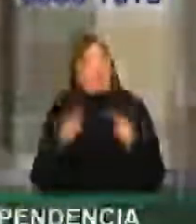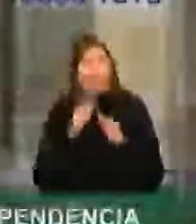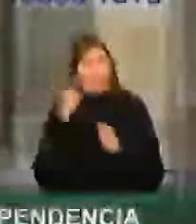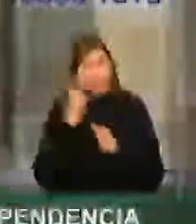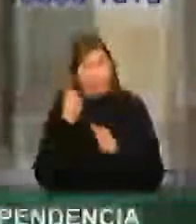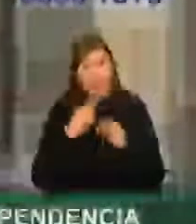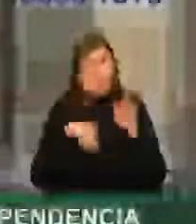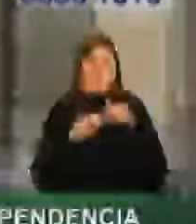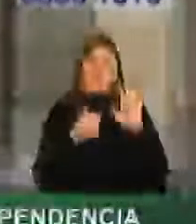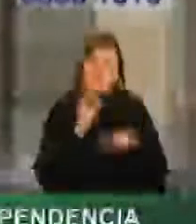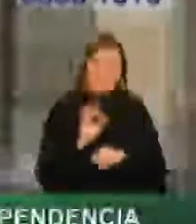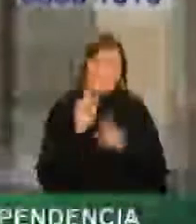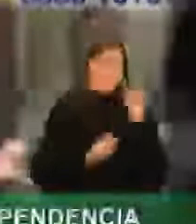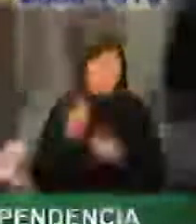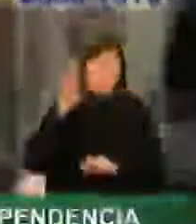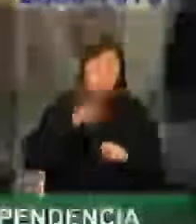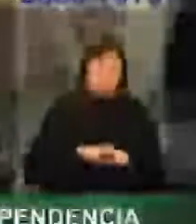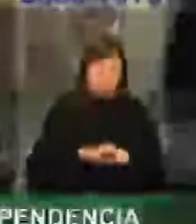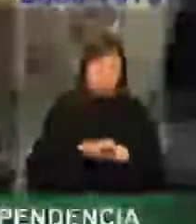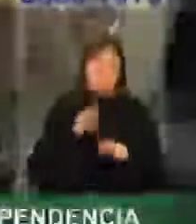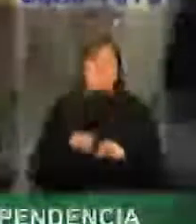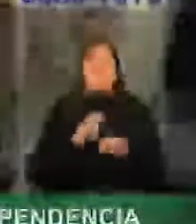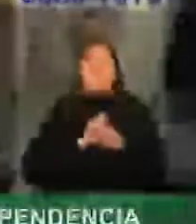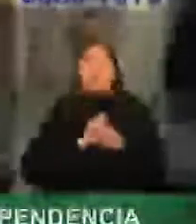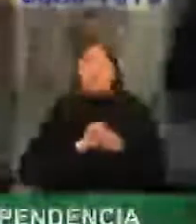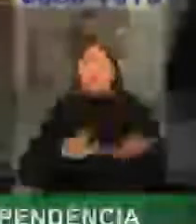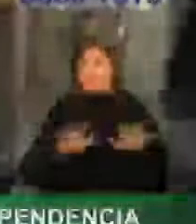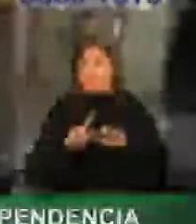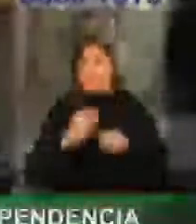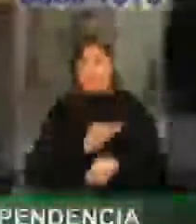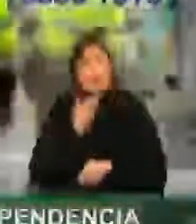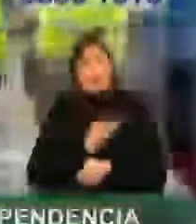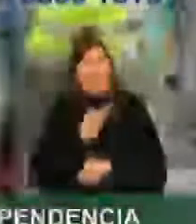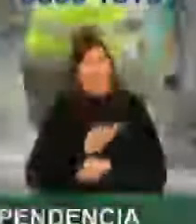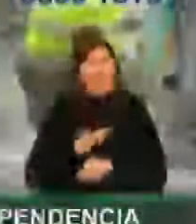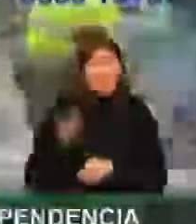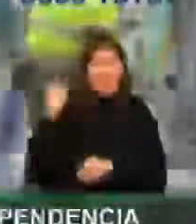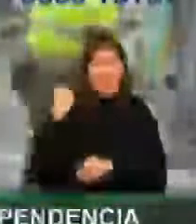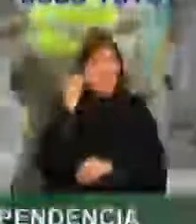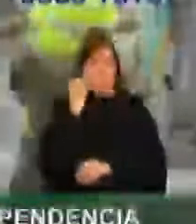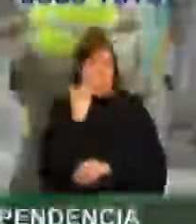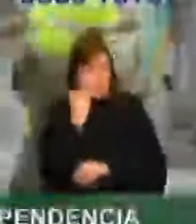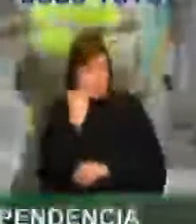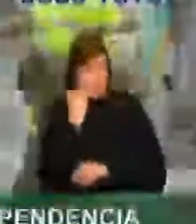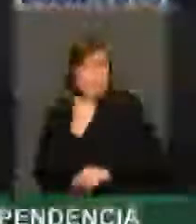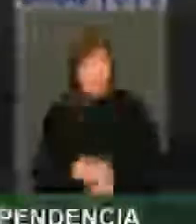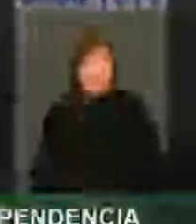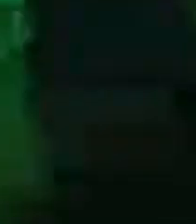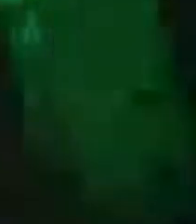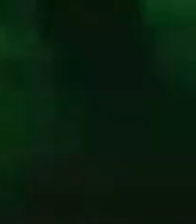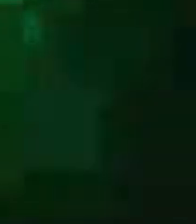han muerto y miles resultaron heridas desde que estallaron las protestas el 28 de abril pasado, según la Defensoría del Pueblo y autoridades